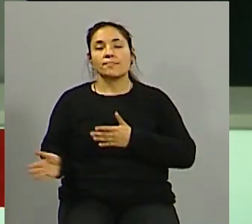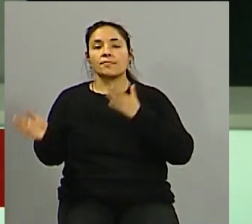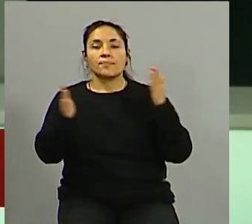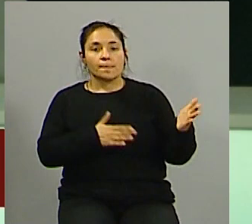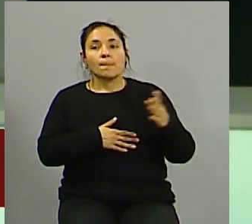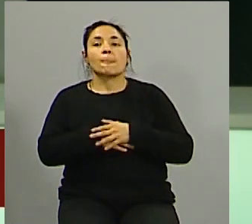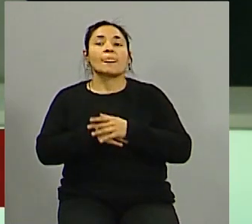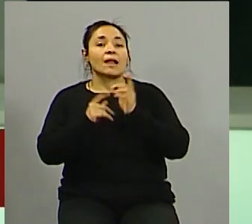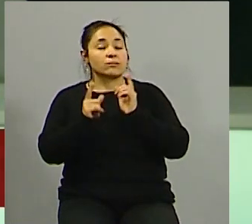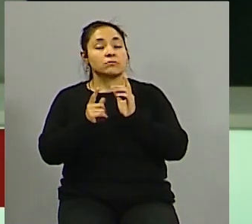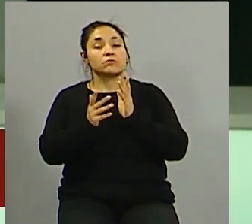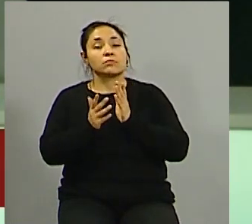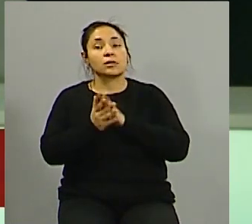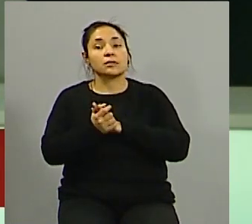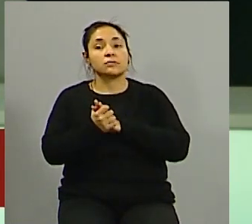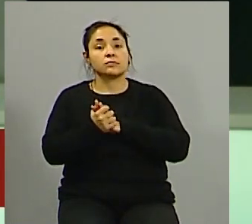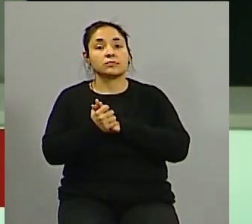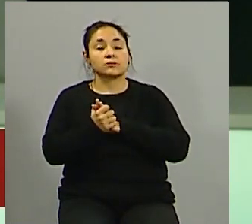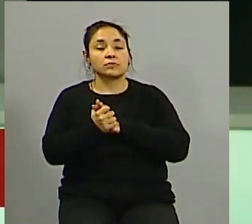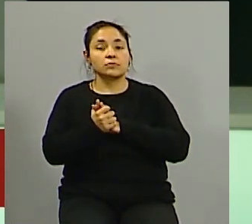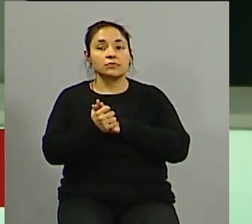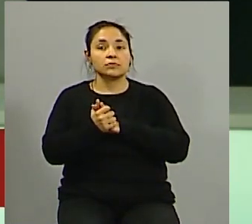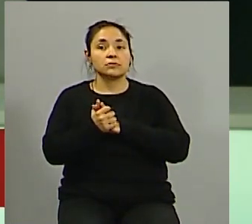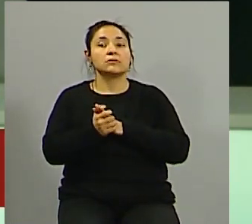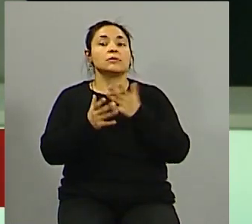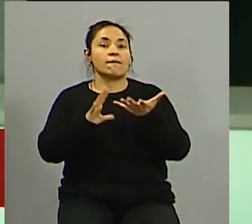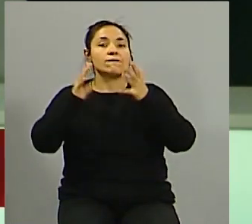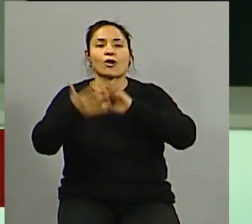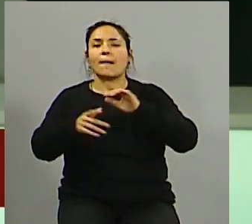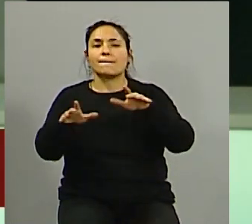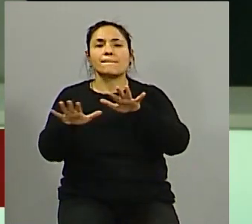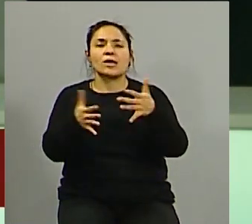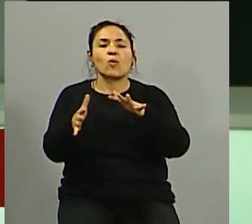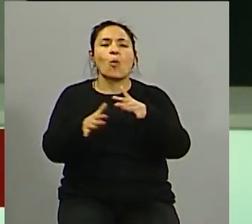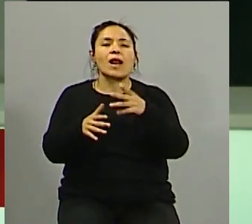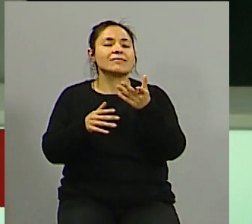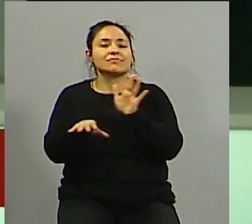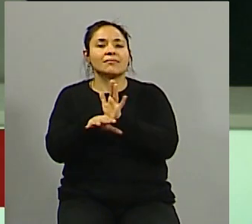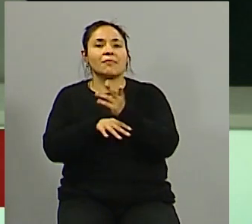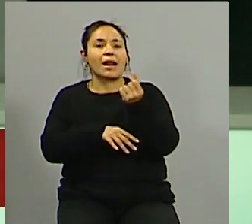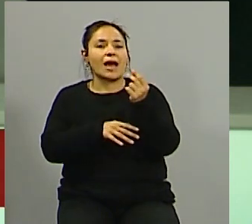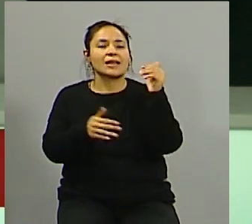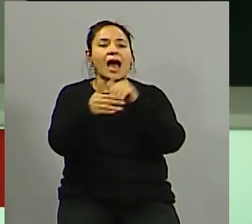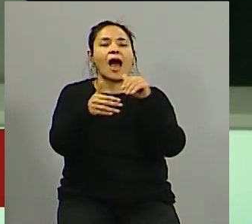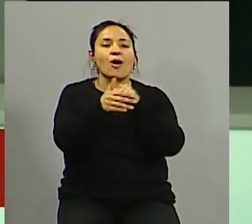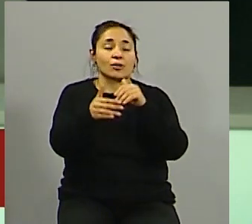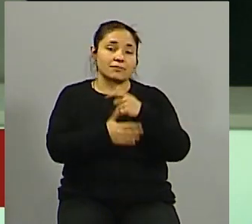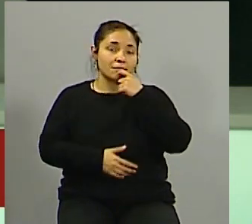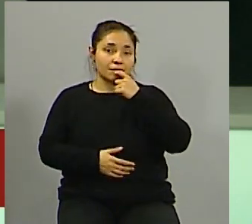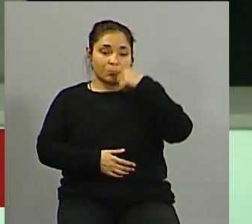capitalización individual en el cual funciona de una manera similar a una caja de ahorro, digamos. Una persona mientras está en